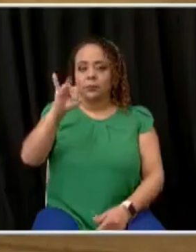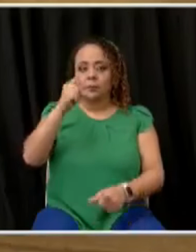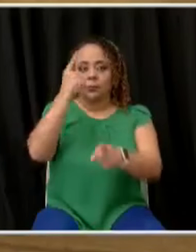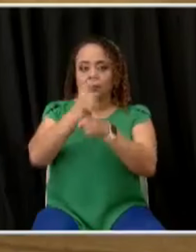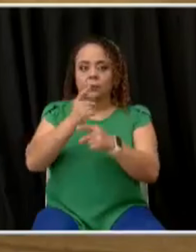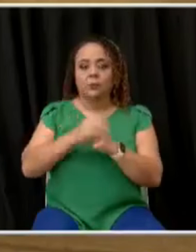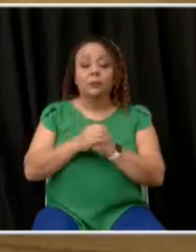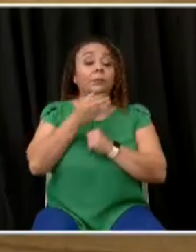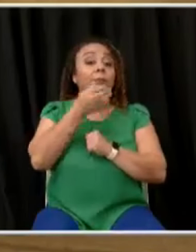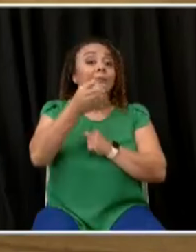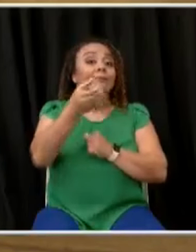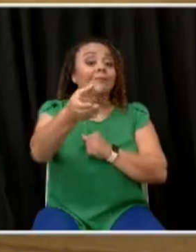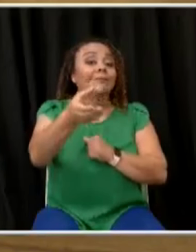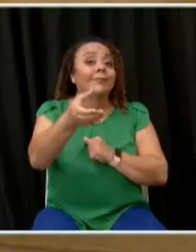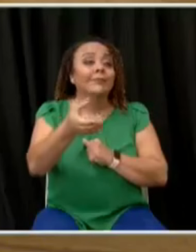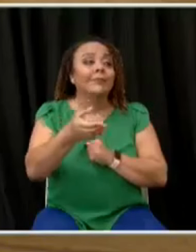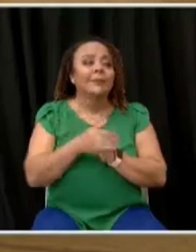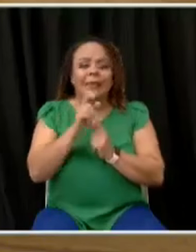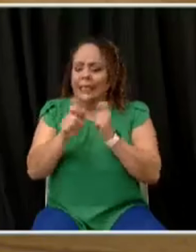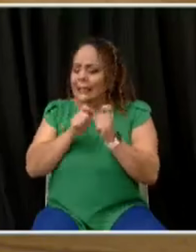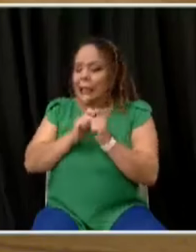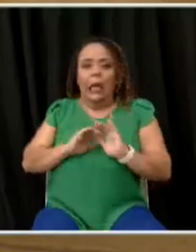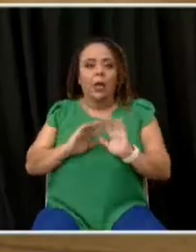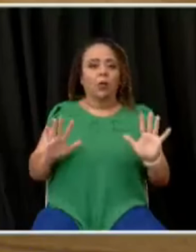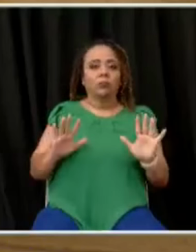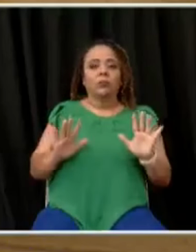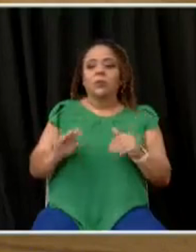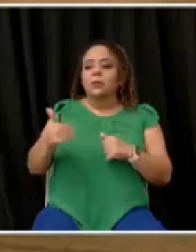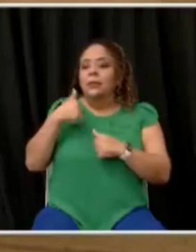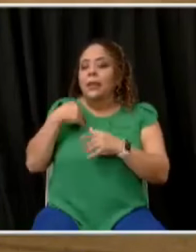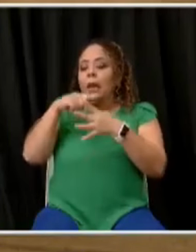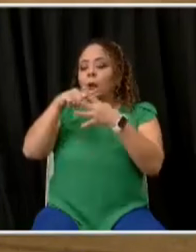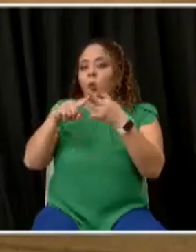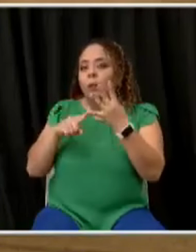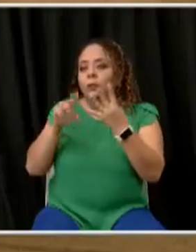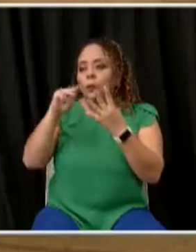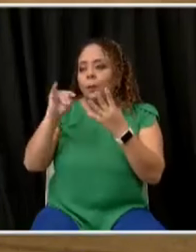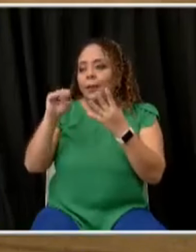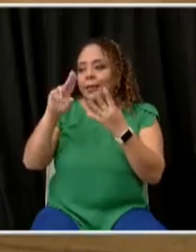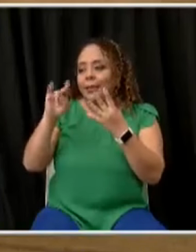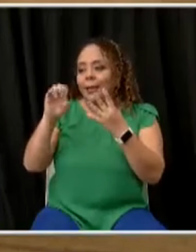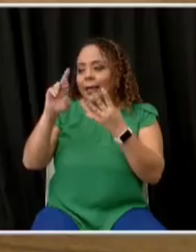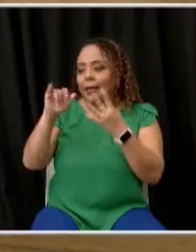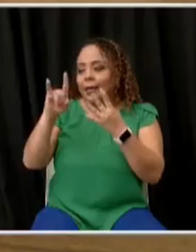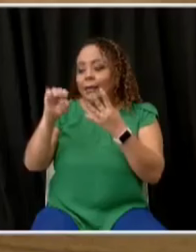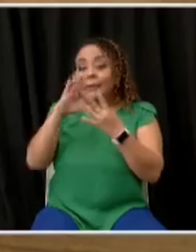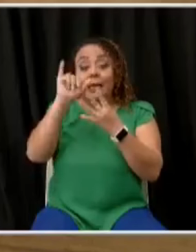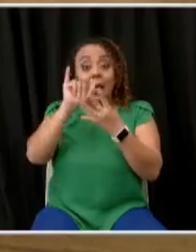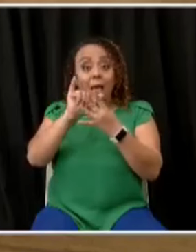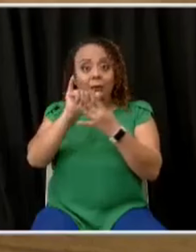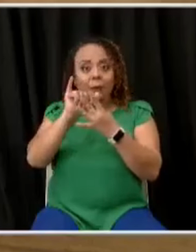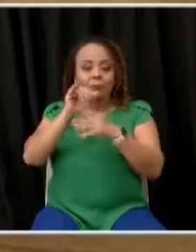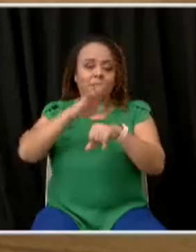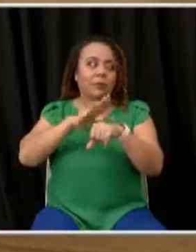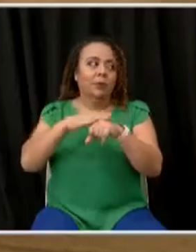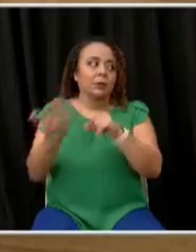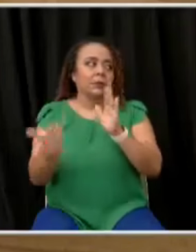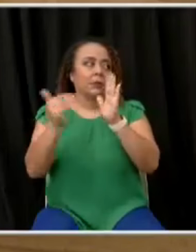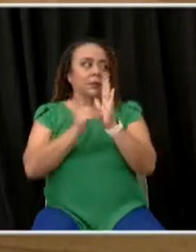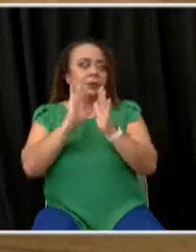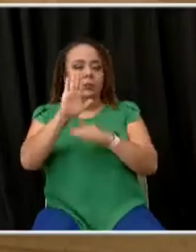nos recomienda es que tenga estos 4 minerales y eso le va a permitir recuperar